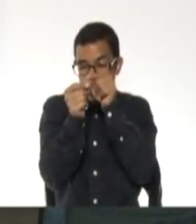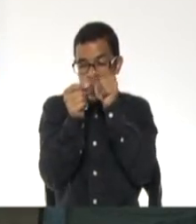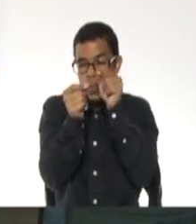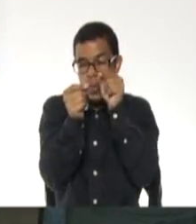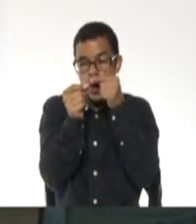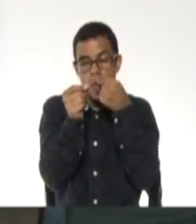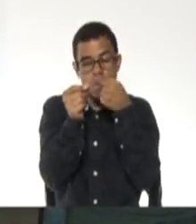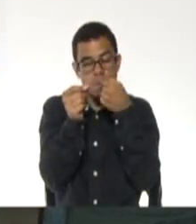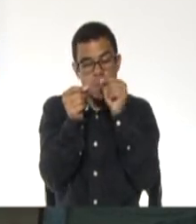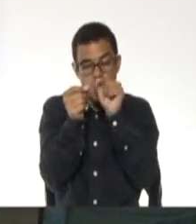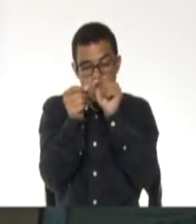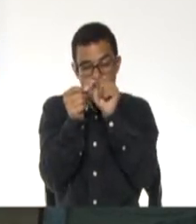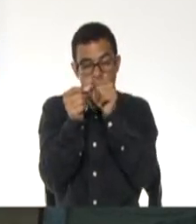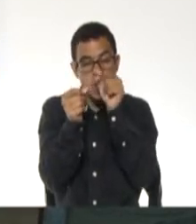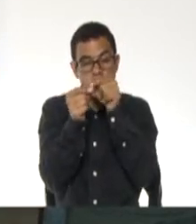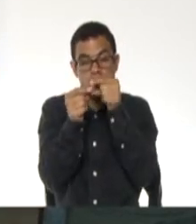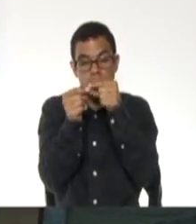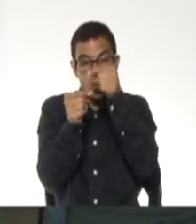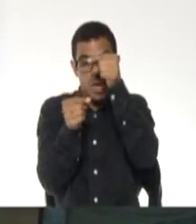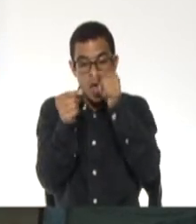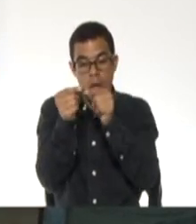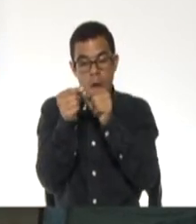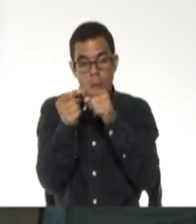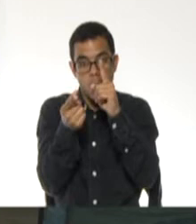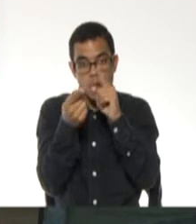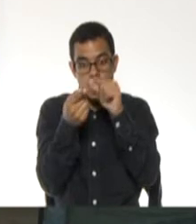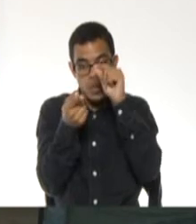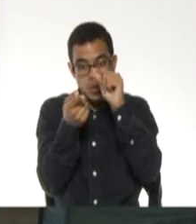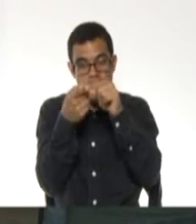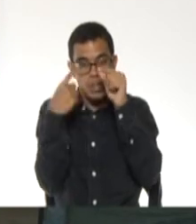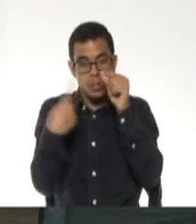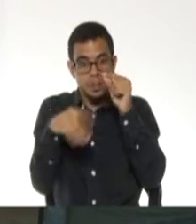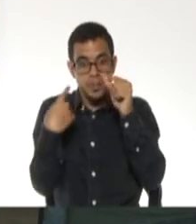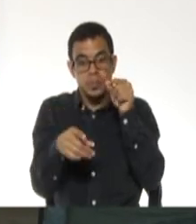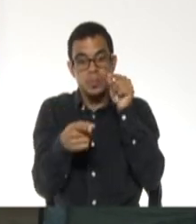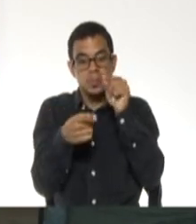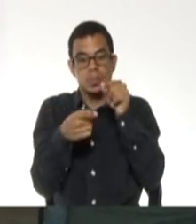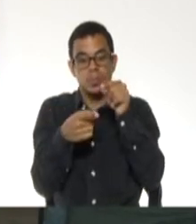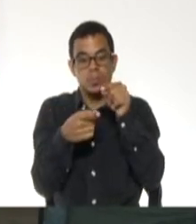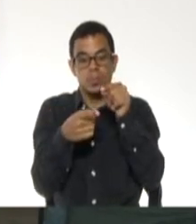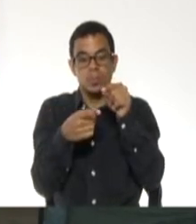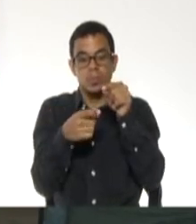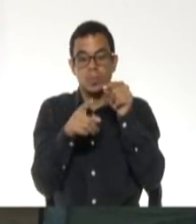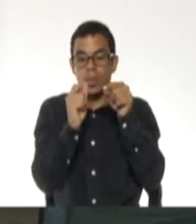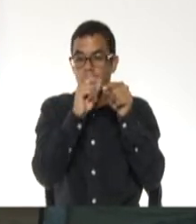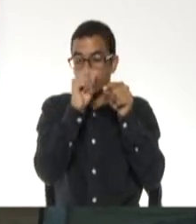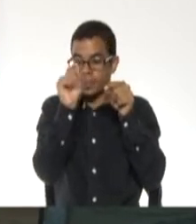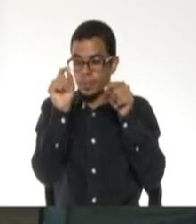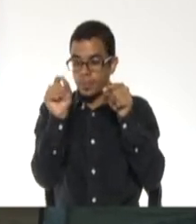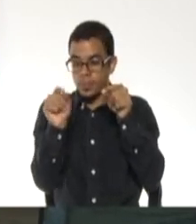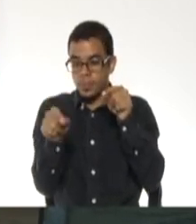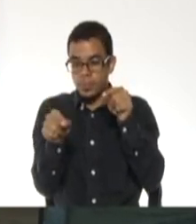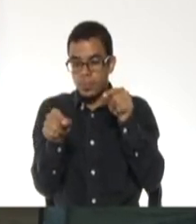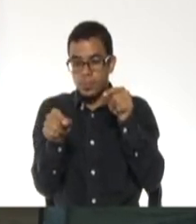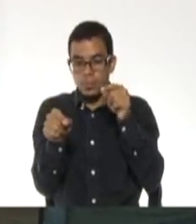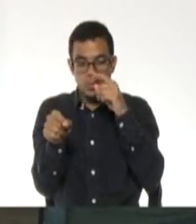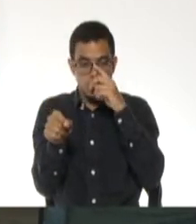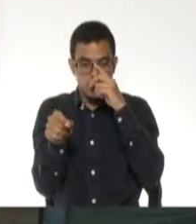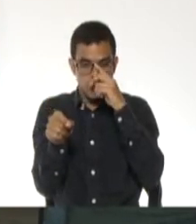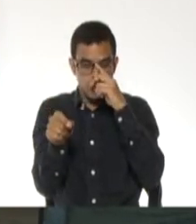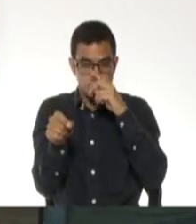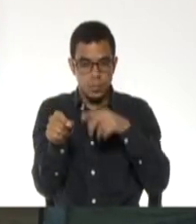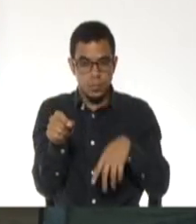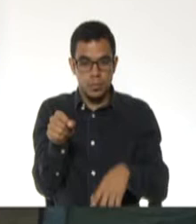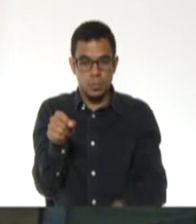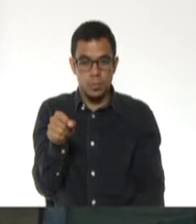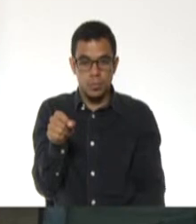puedo hacer esfuerzo. Entonces, colocamos una punta, por favor, manténgalo allí y mantenga esto a